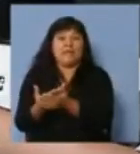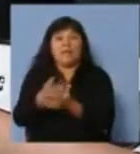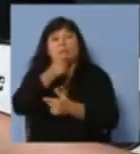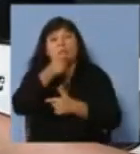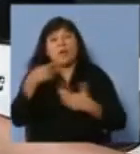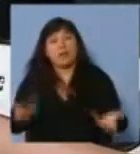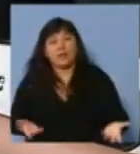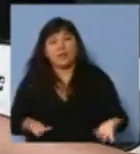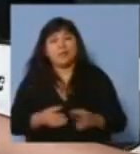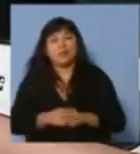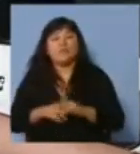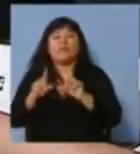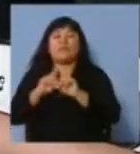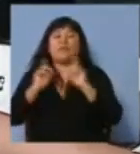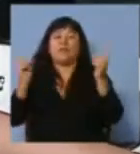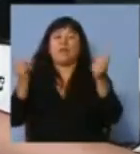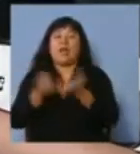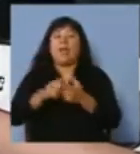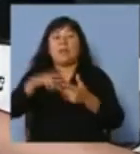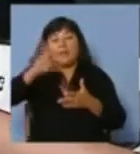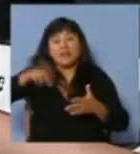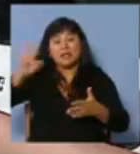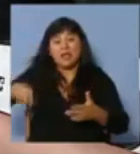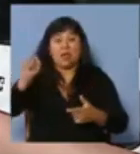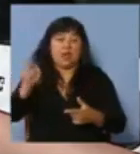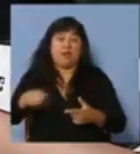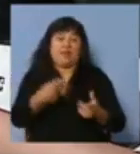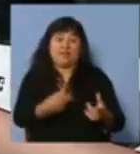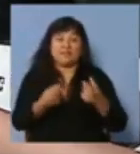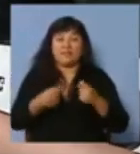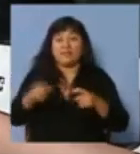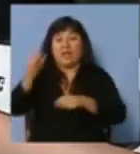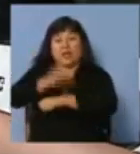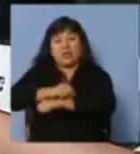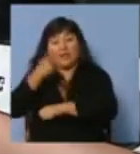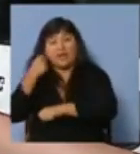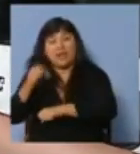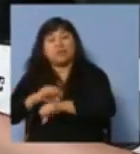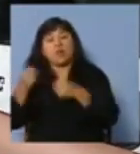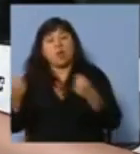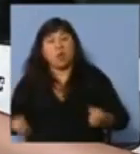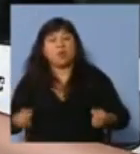creo que ya mandaron dos pintores porque la verdad que por ahí están las ventanas rotas viene el frío